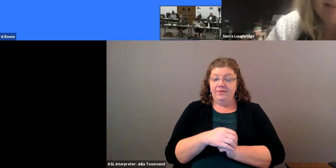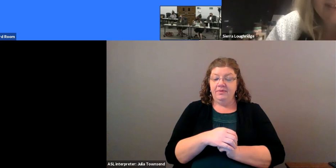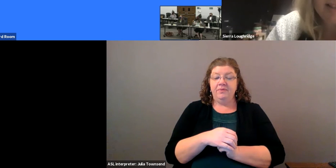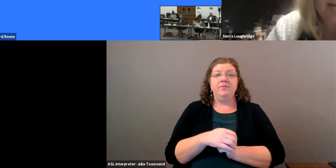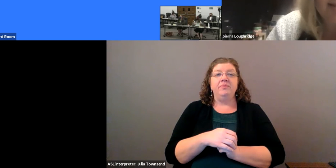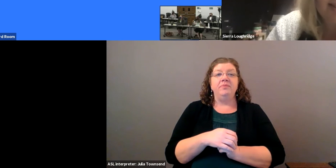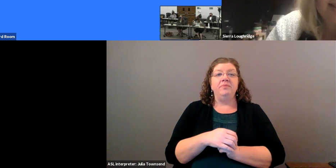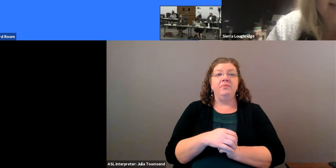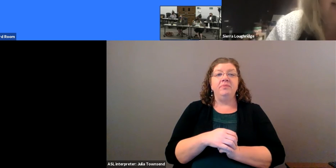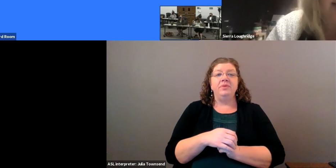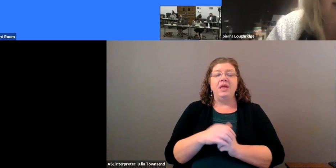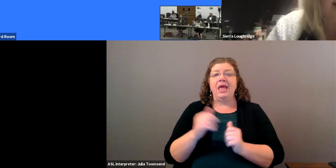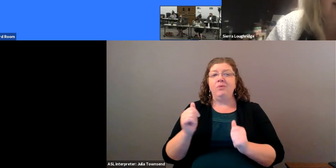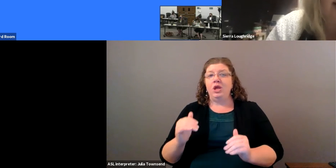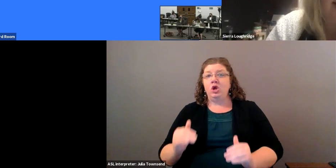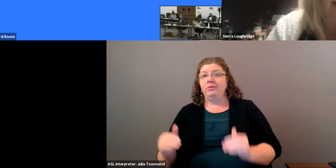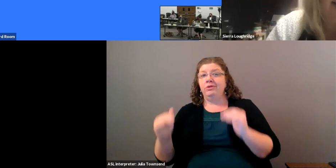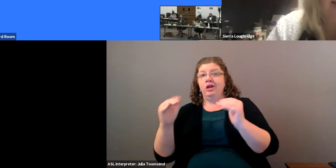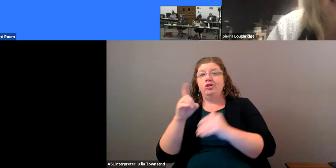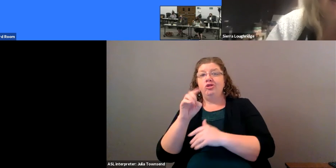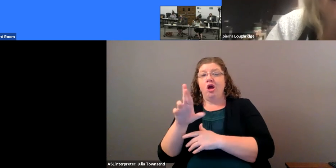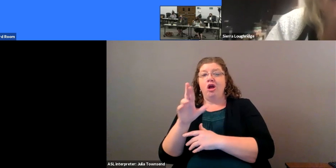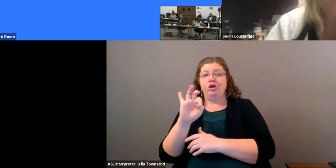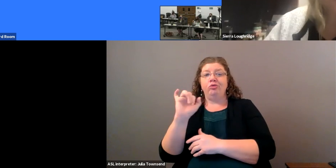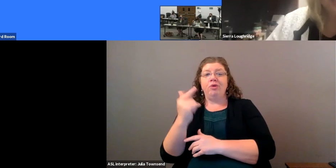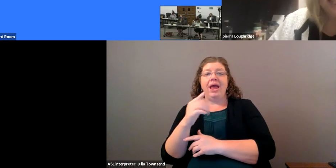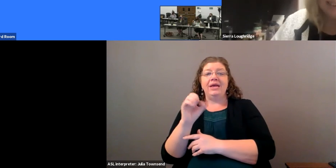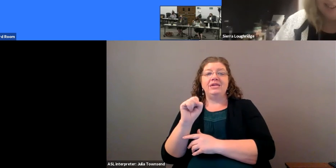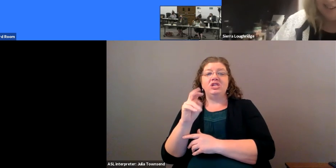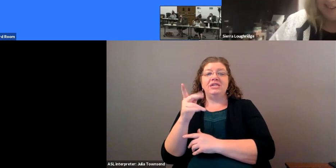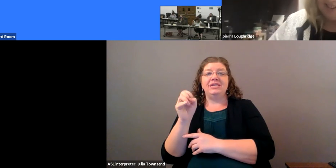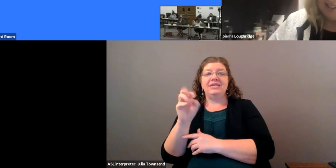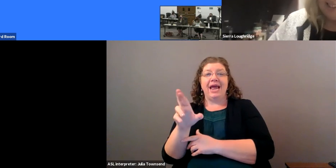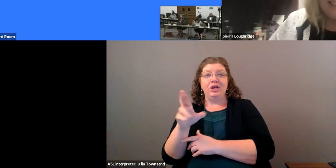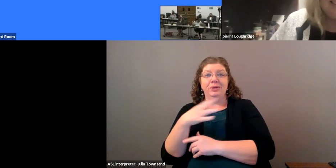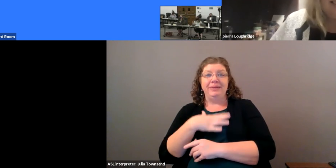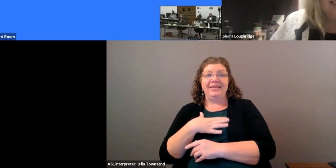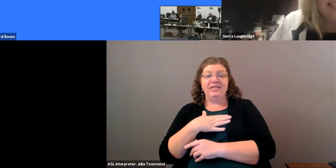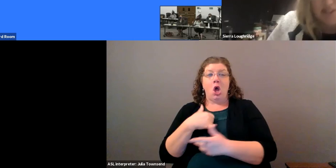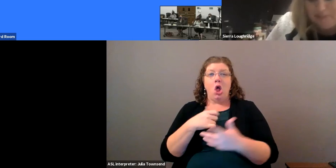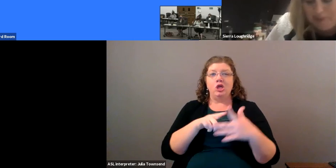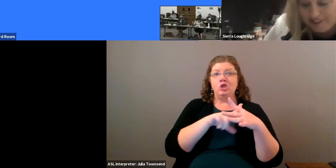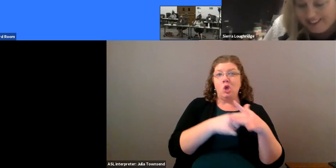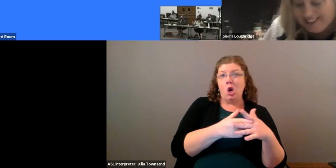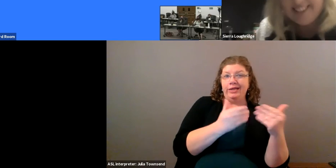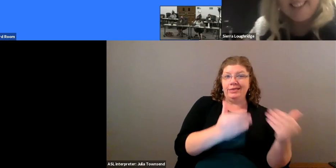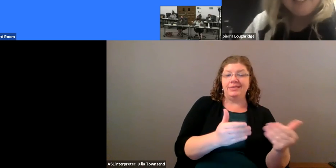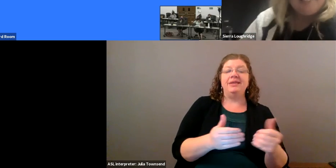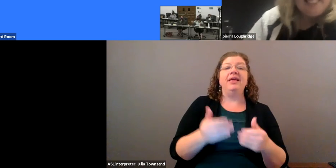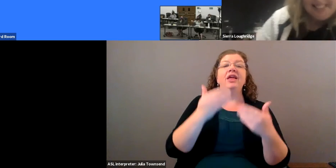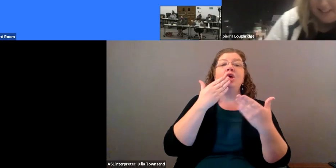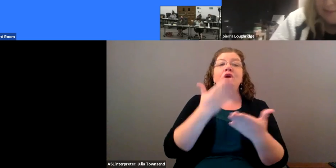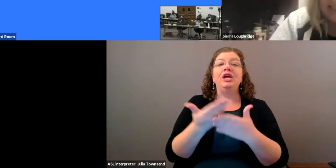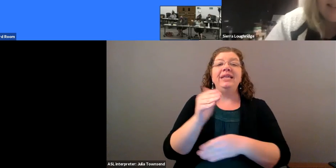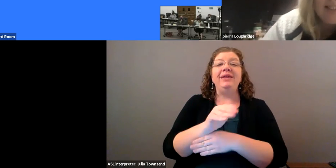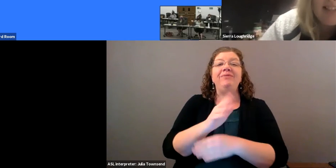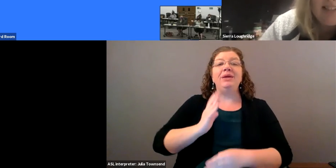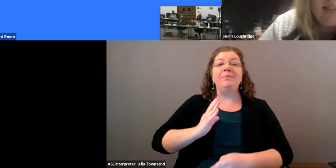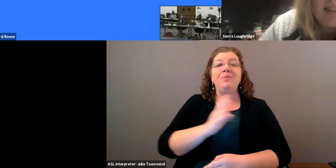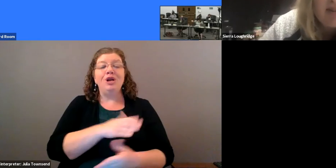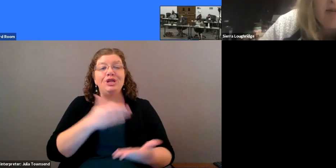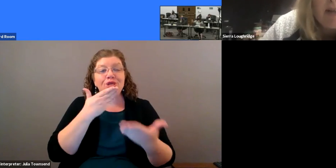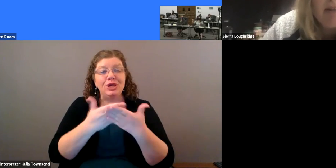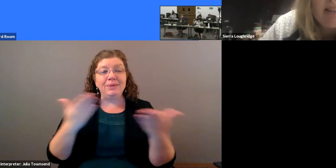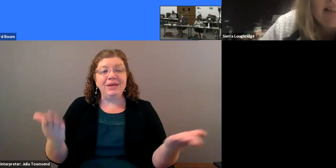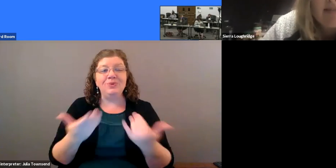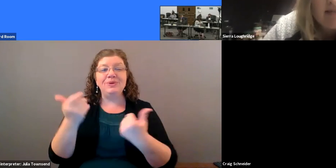Sí, sí podemos elevar al señor Craig Snyder. Bueno, yo voy a comenzar. Buenas noches, miembros del consejo. Me